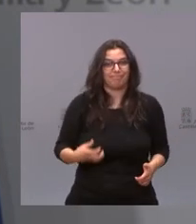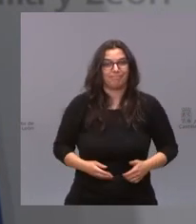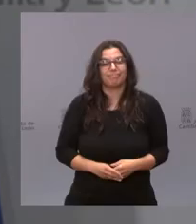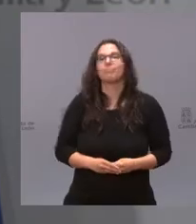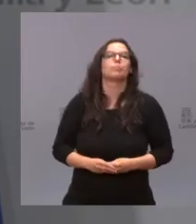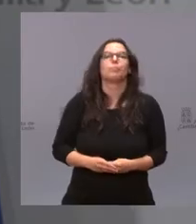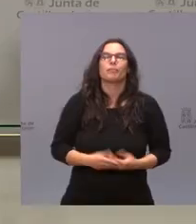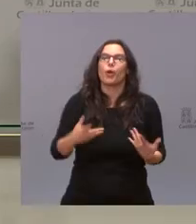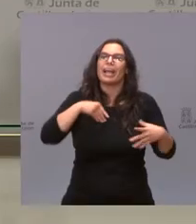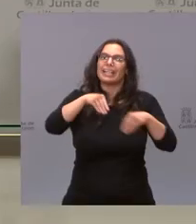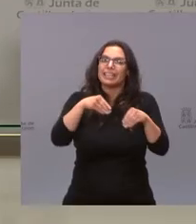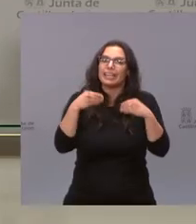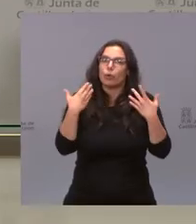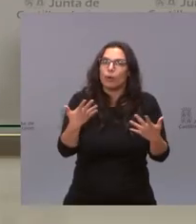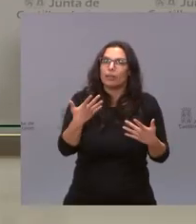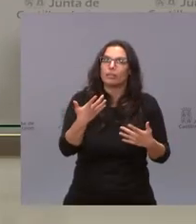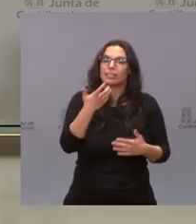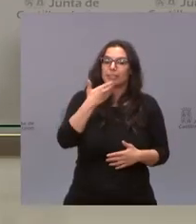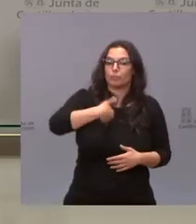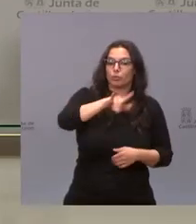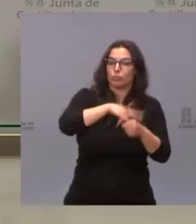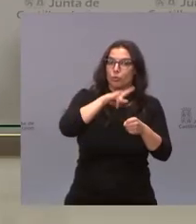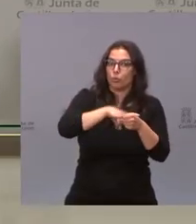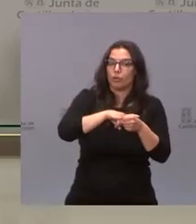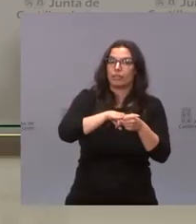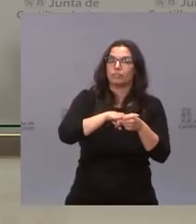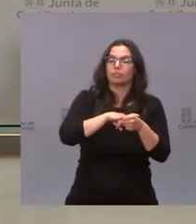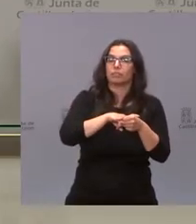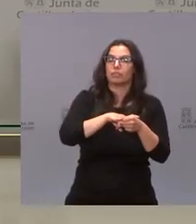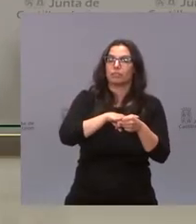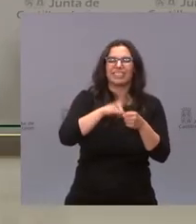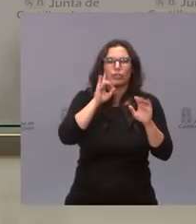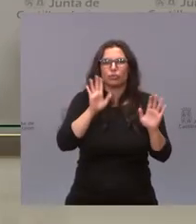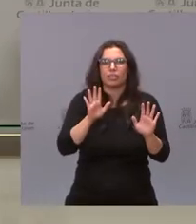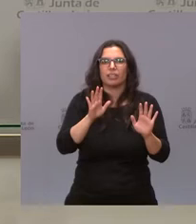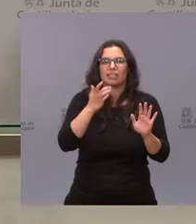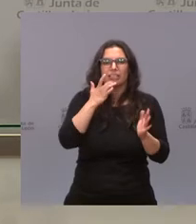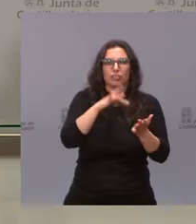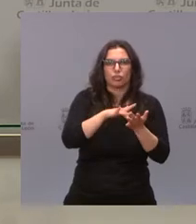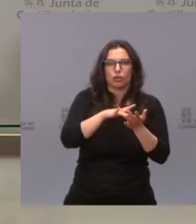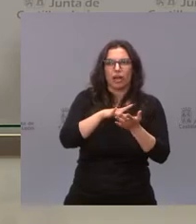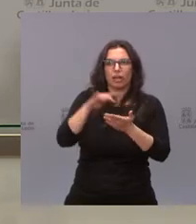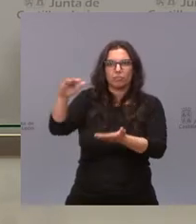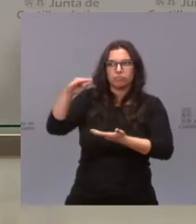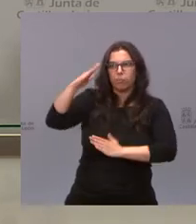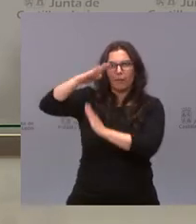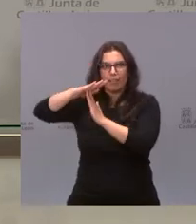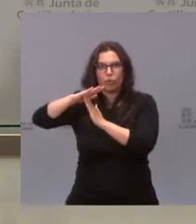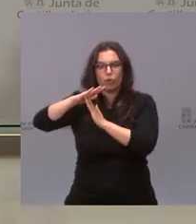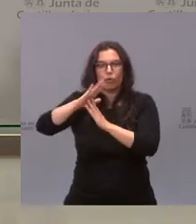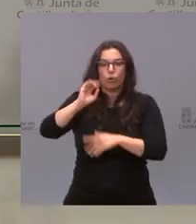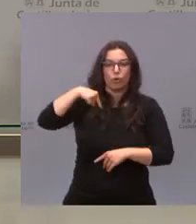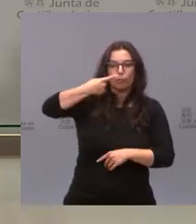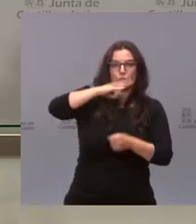La estrategia va a ser que si el lunes que viene cuentan con nuevas de... Es que no sé si ha habido corte de suministro o no. Si el lunes que